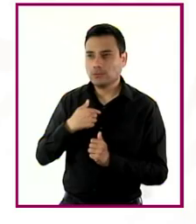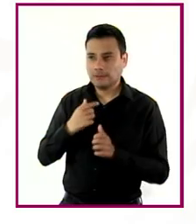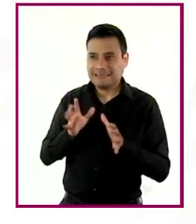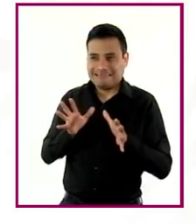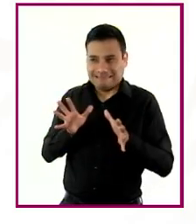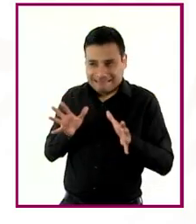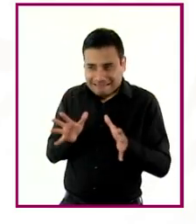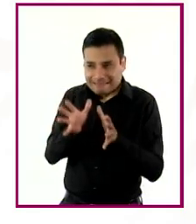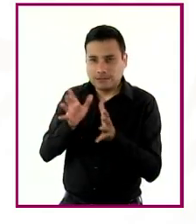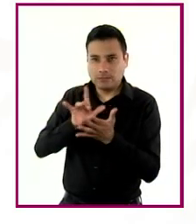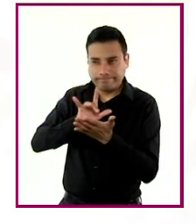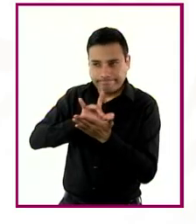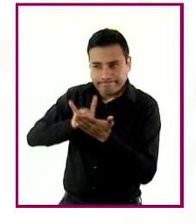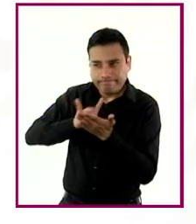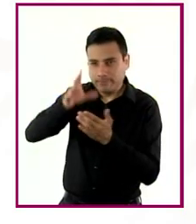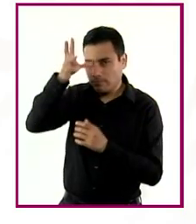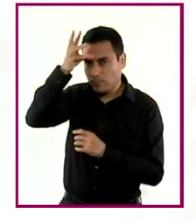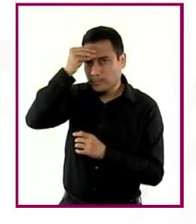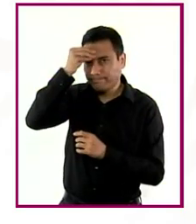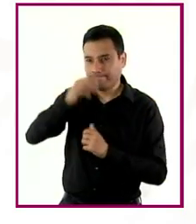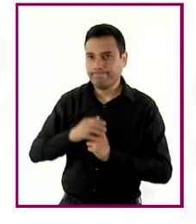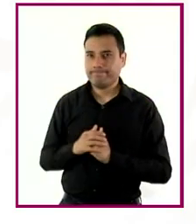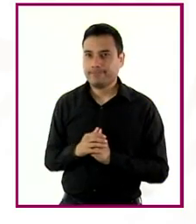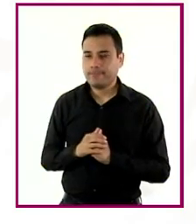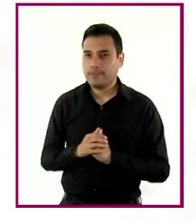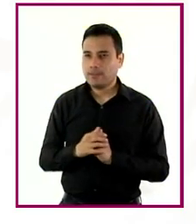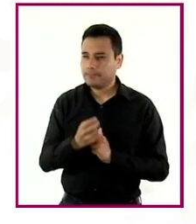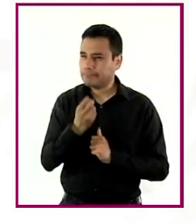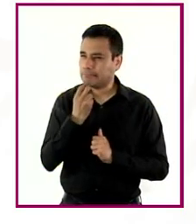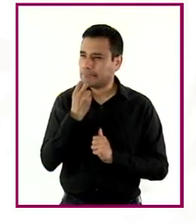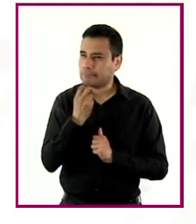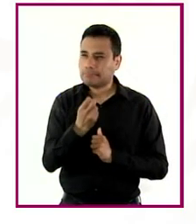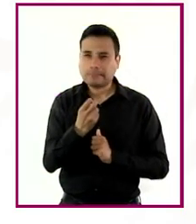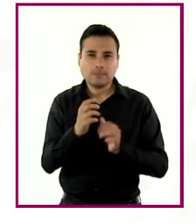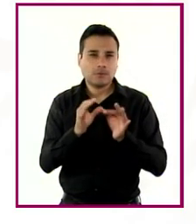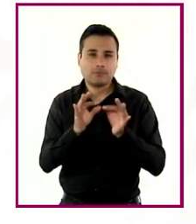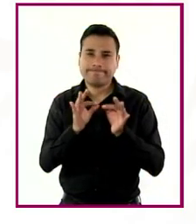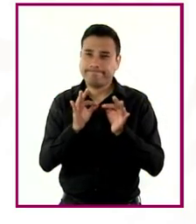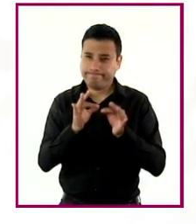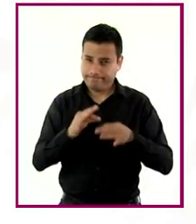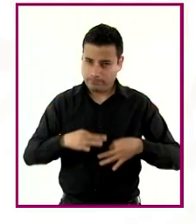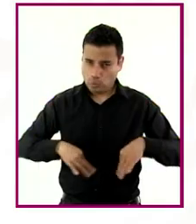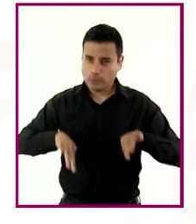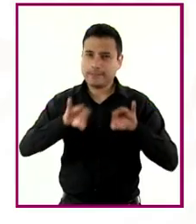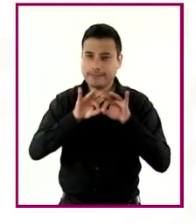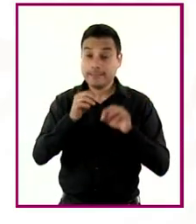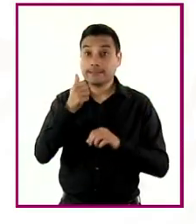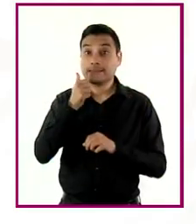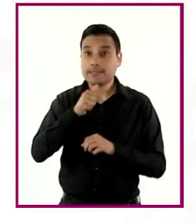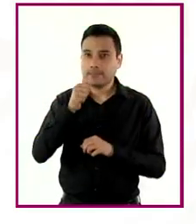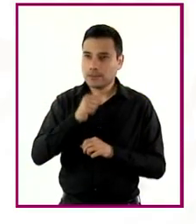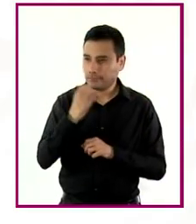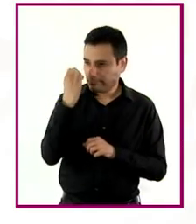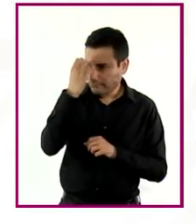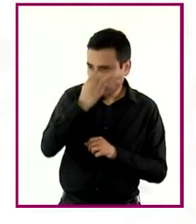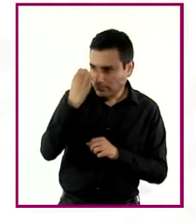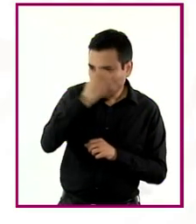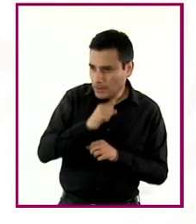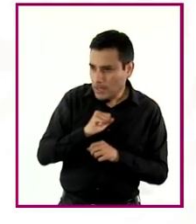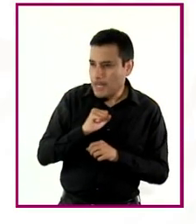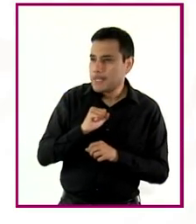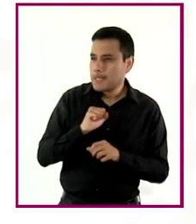de acompañamiento. Por eso es importante para nosotros llevar un registro